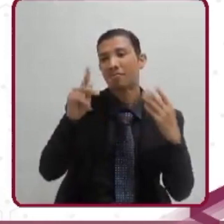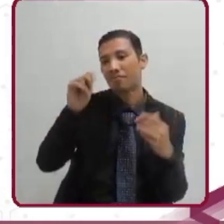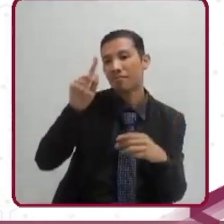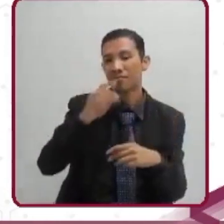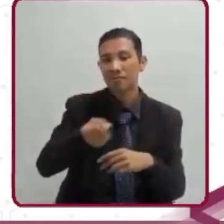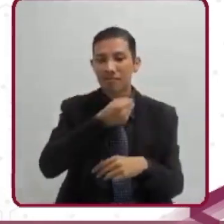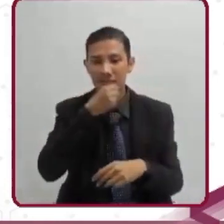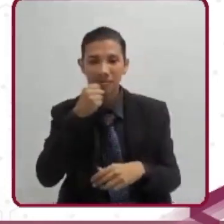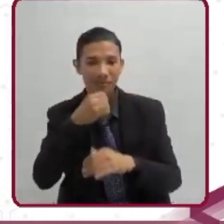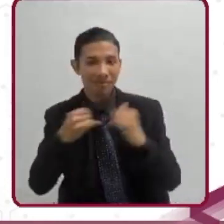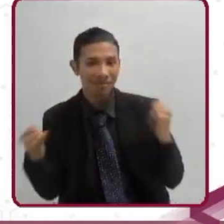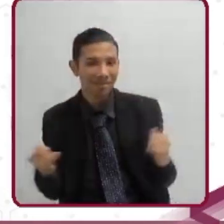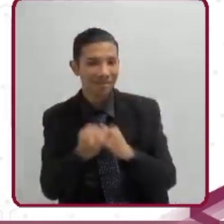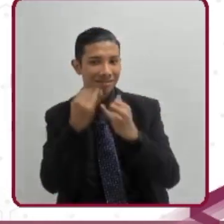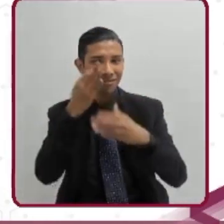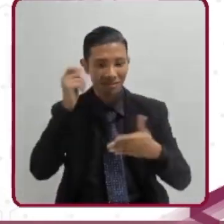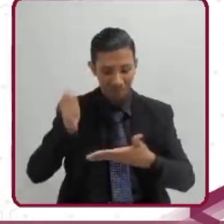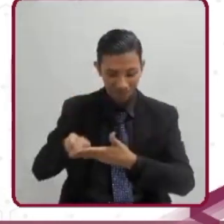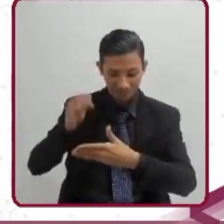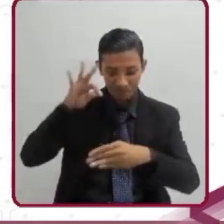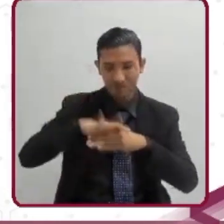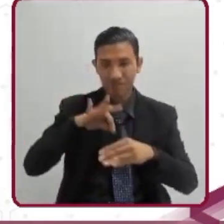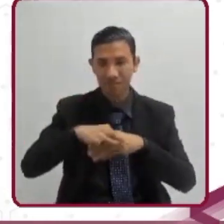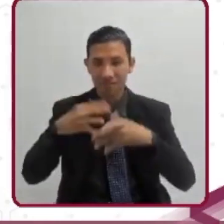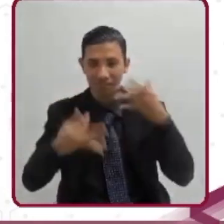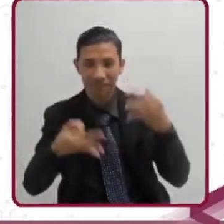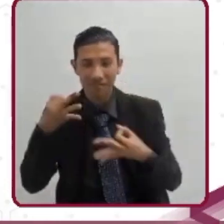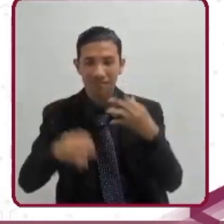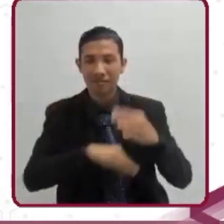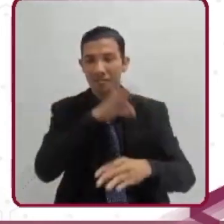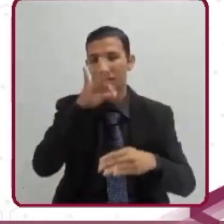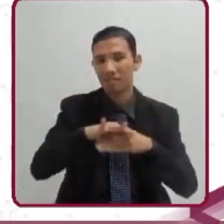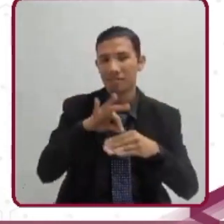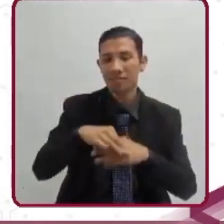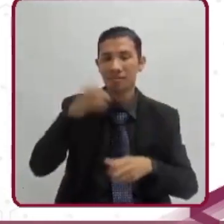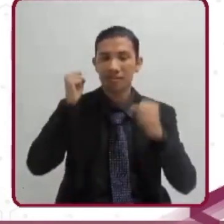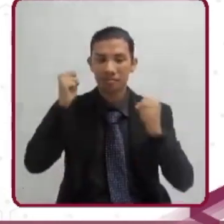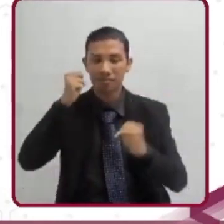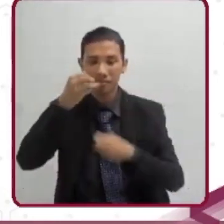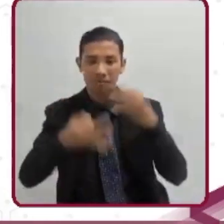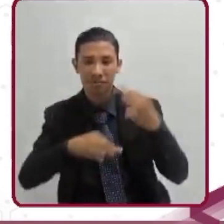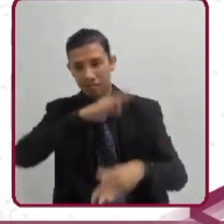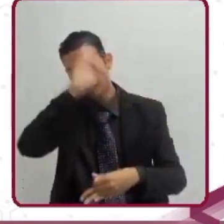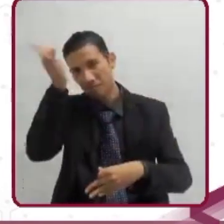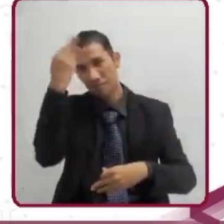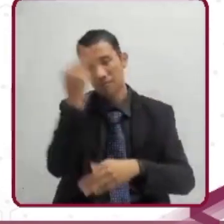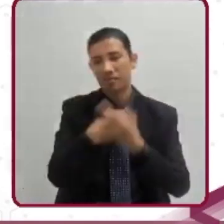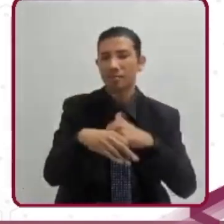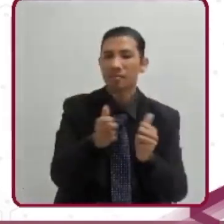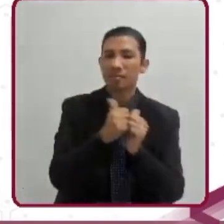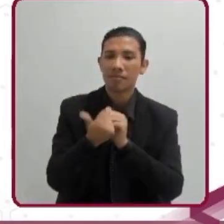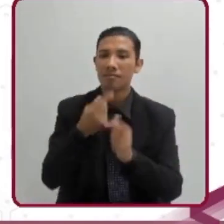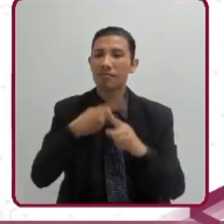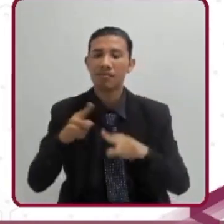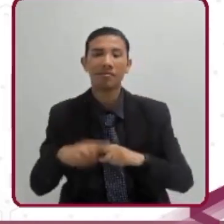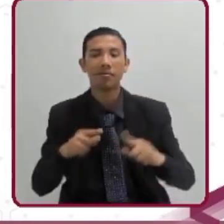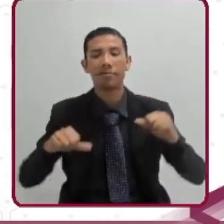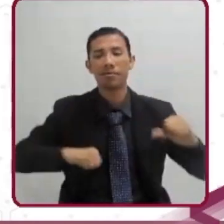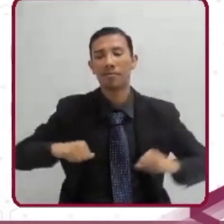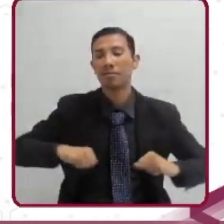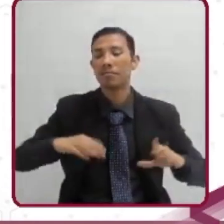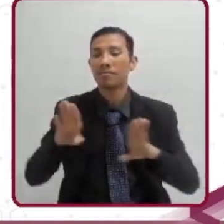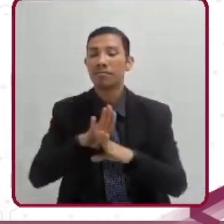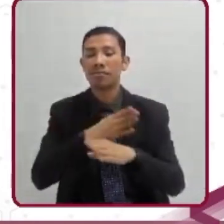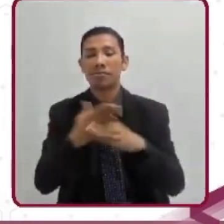a las instituciones como el Tribunal Electoral, la Fiscalía, el Tribunal Electoral, el Poder Judicial de la Federación, que nos acompañó en diversas actividades como las